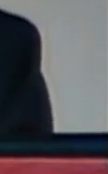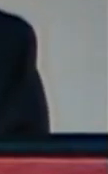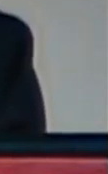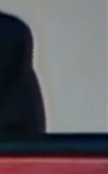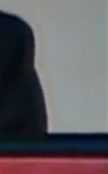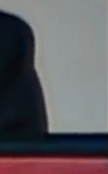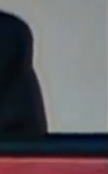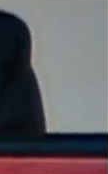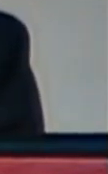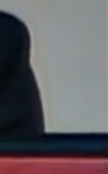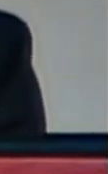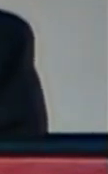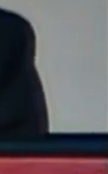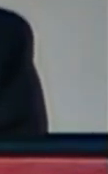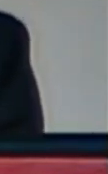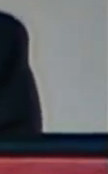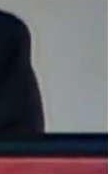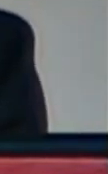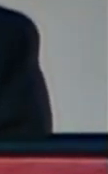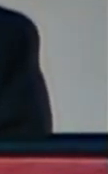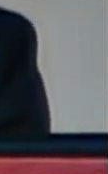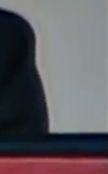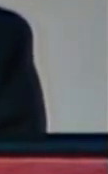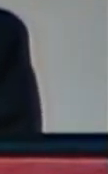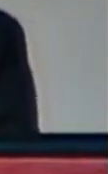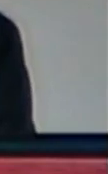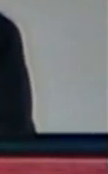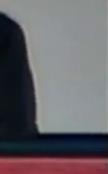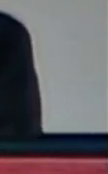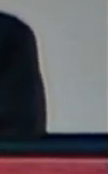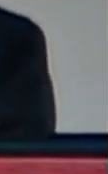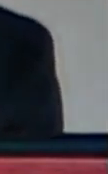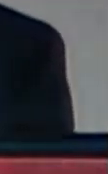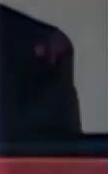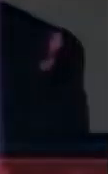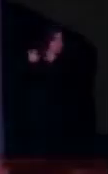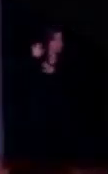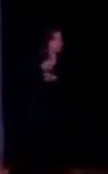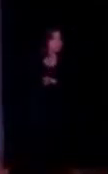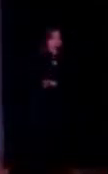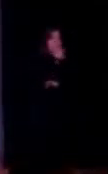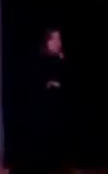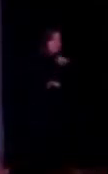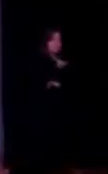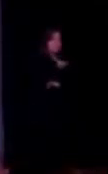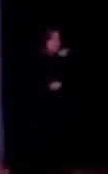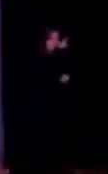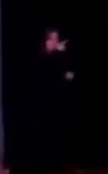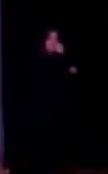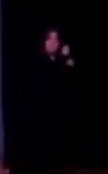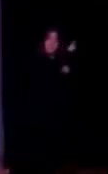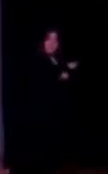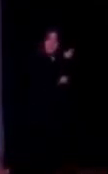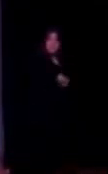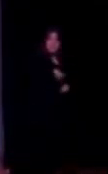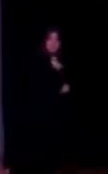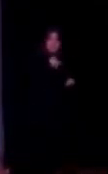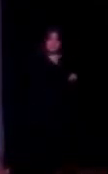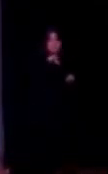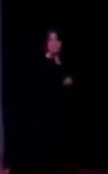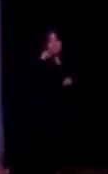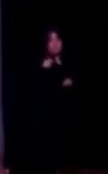nos juzga como excelentes porque le damos trabajadores muy formados y muy preparados, como satisfacción de todos los que están, o dice